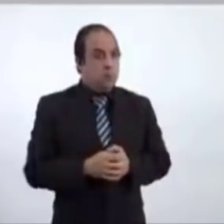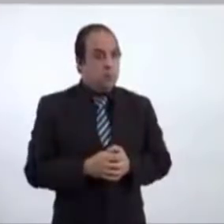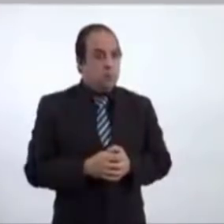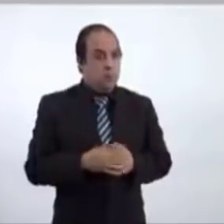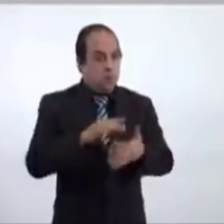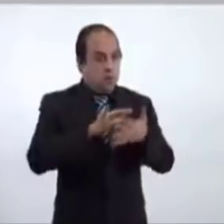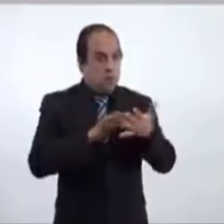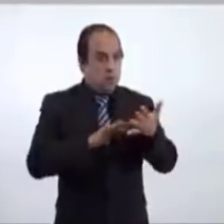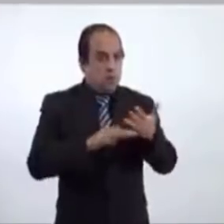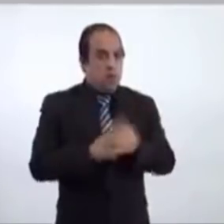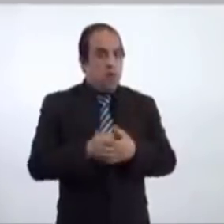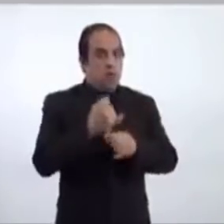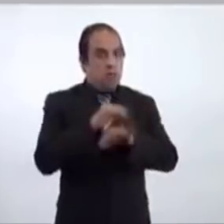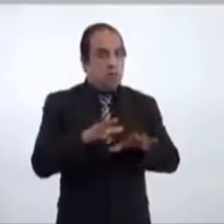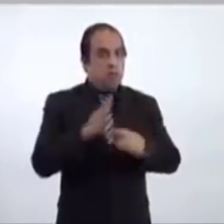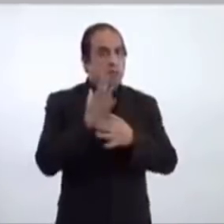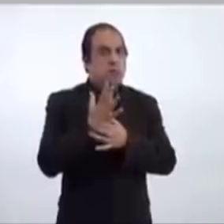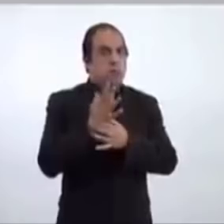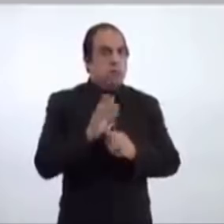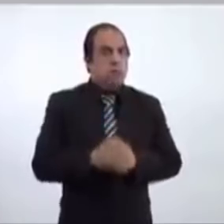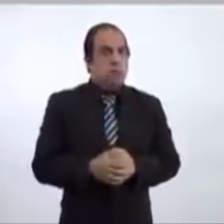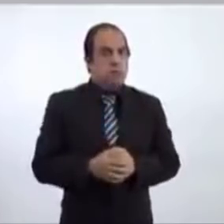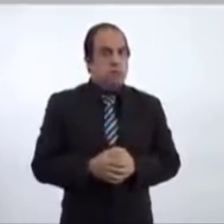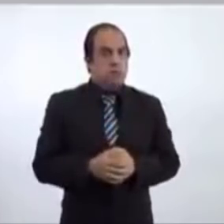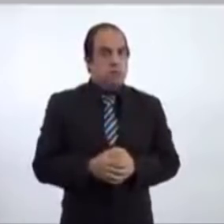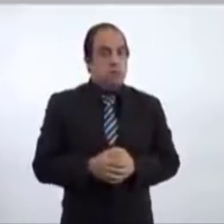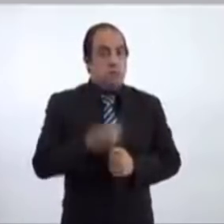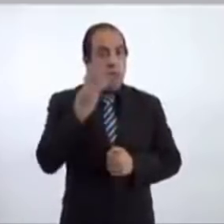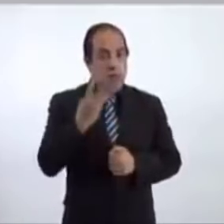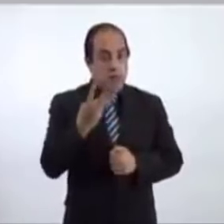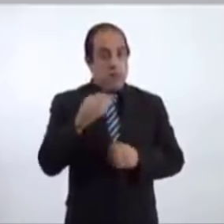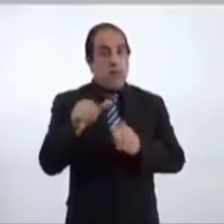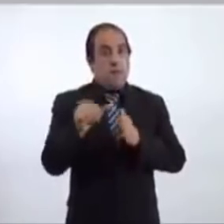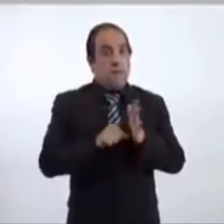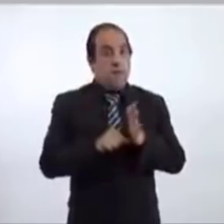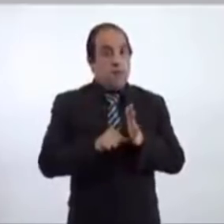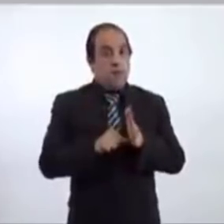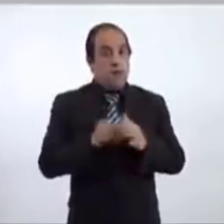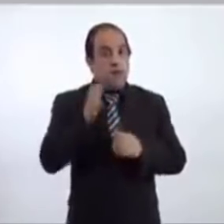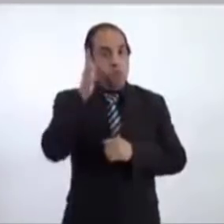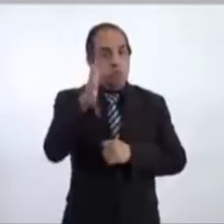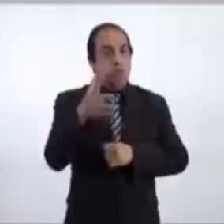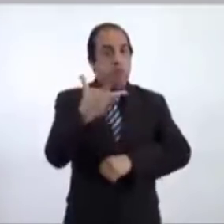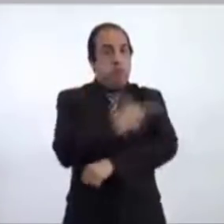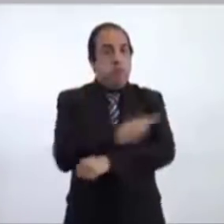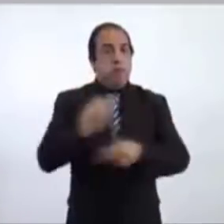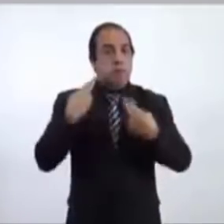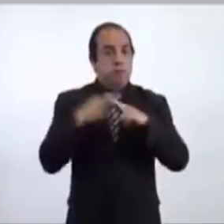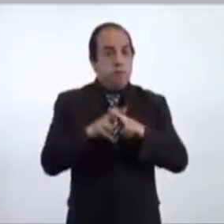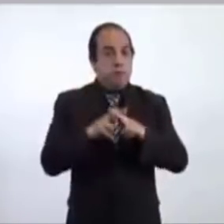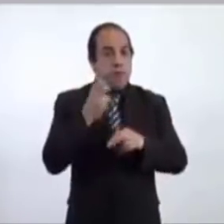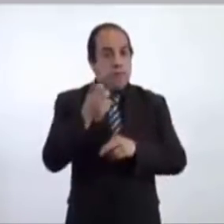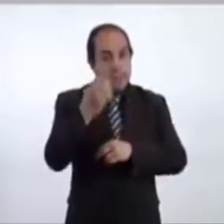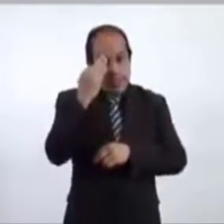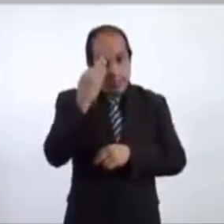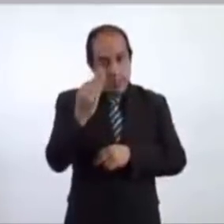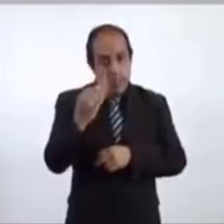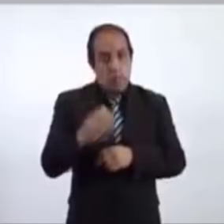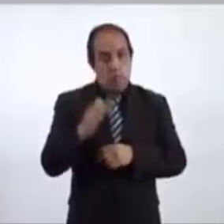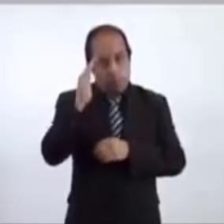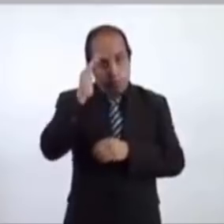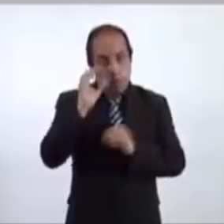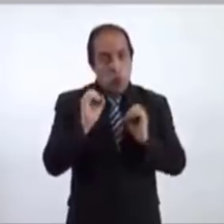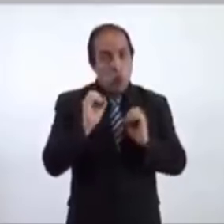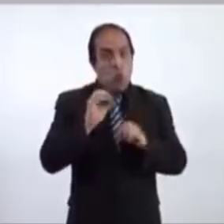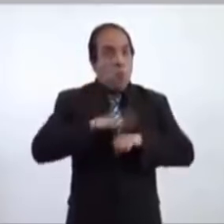Leía una nota que hablaba de que en 3 meses se vacunaría a los maestros. ¿Este es el tiempo que tienen estimado